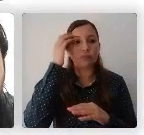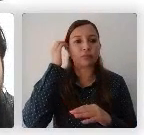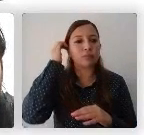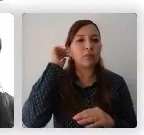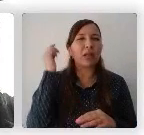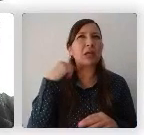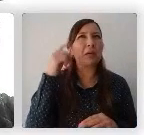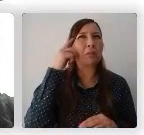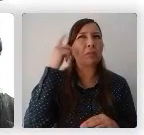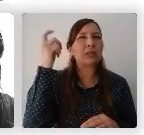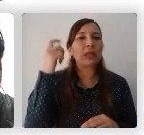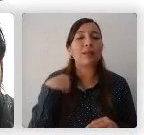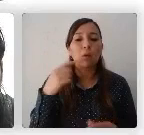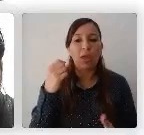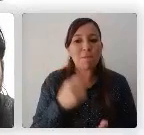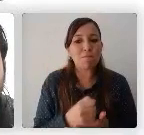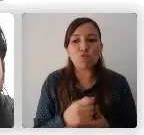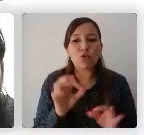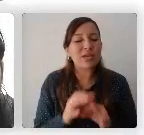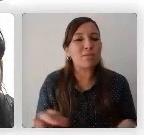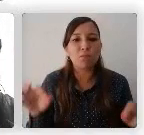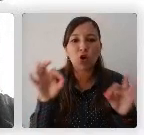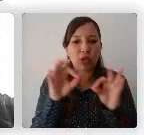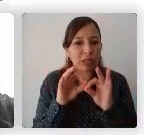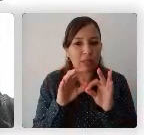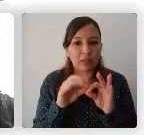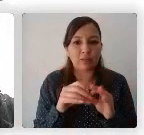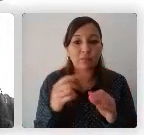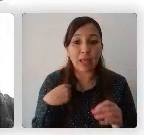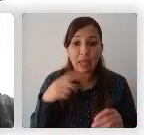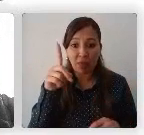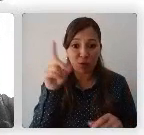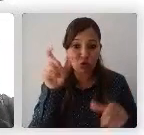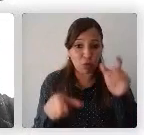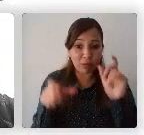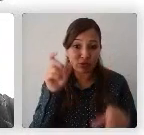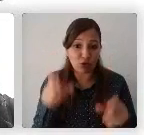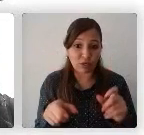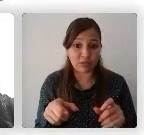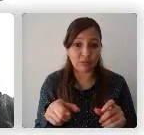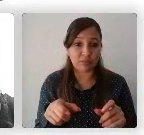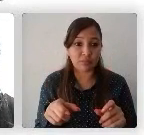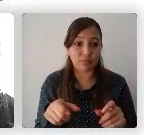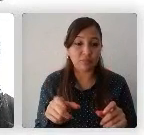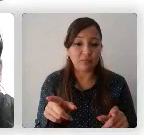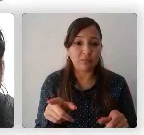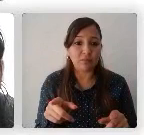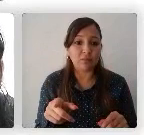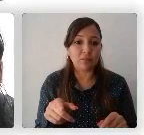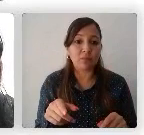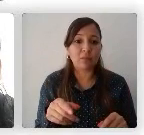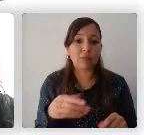viajero, hay que tener claro que, pues, somos personas, ¿no? No somos un número, somos personas que desde ya